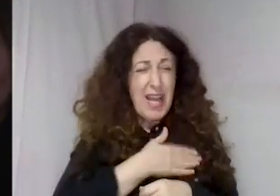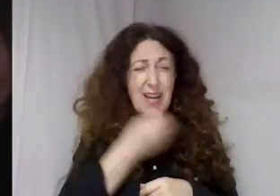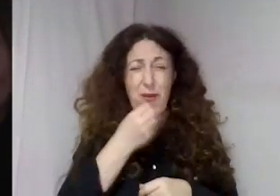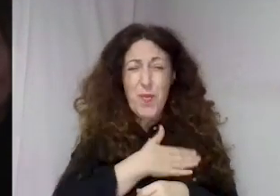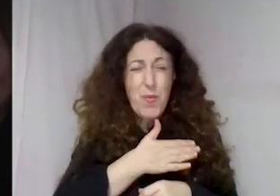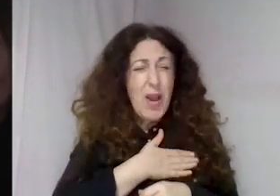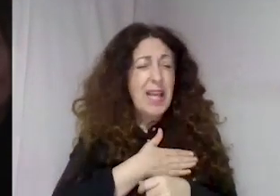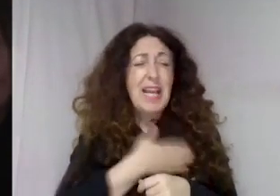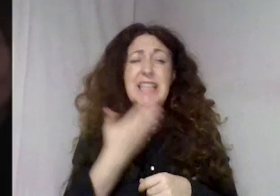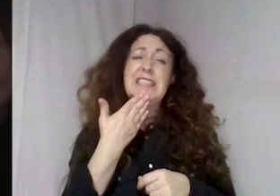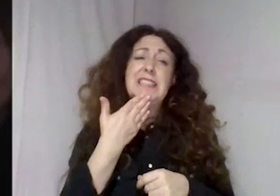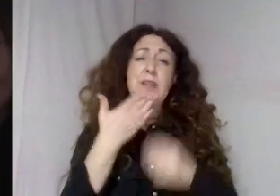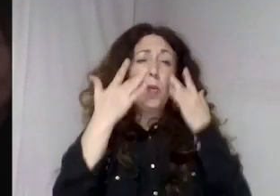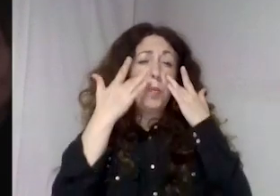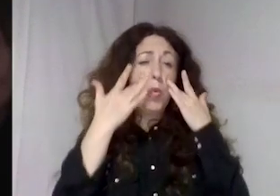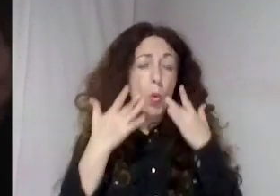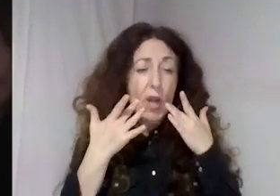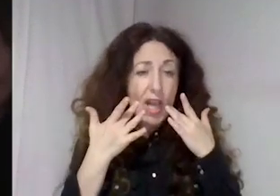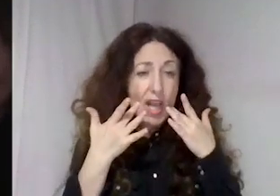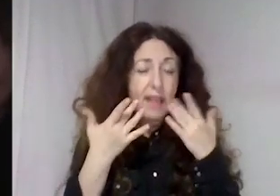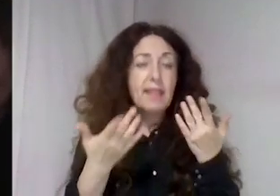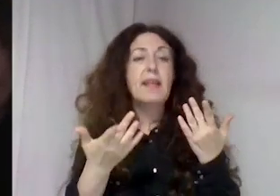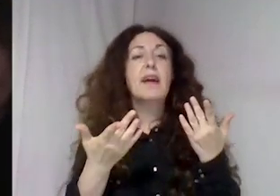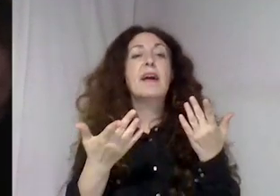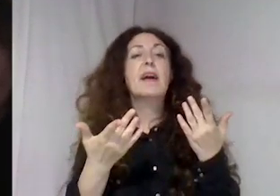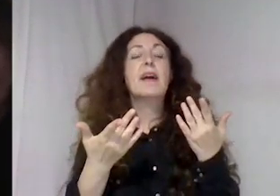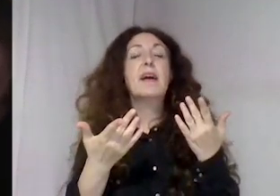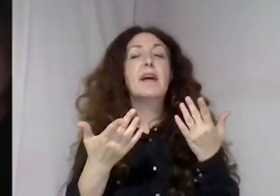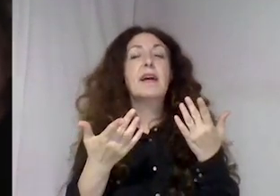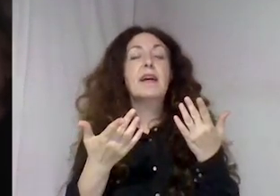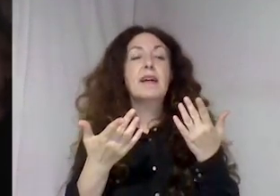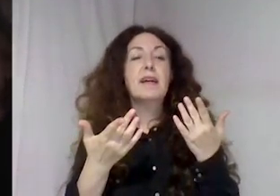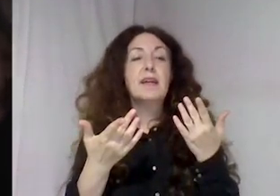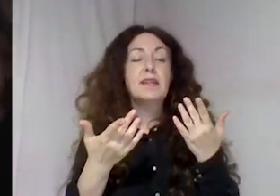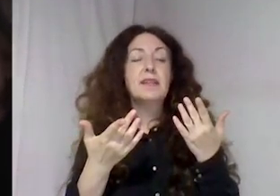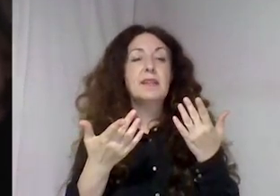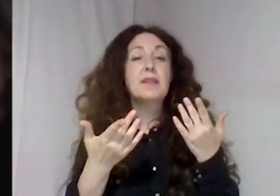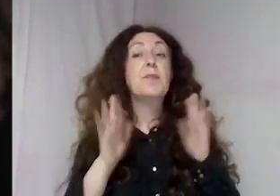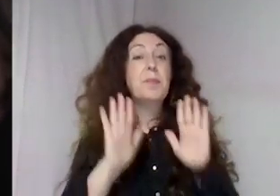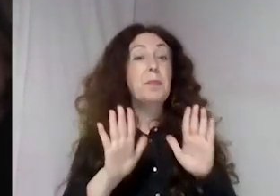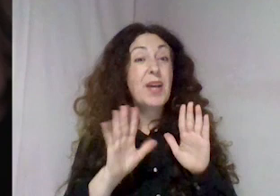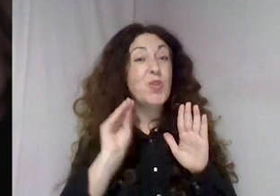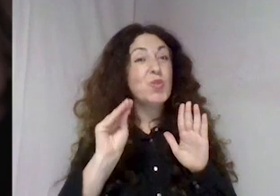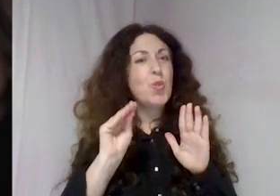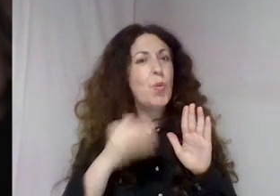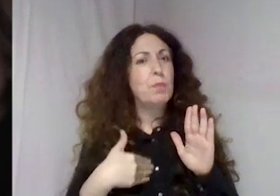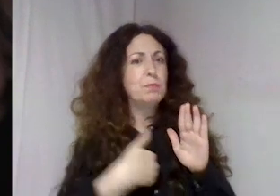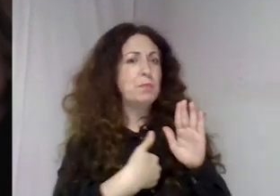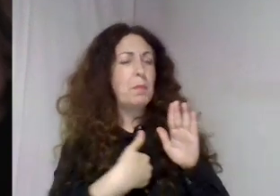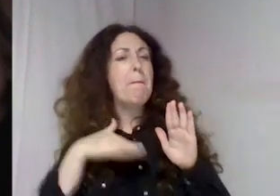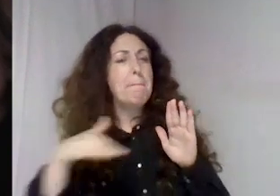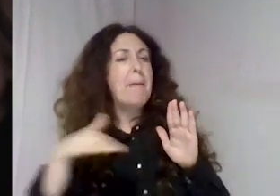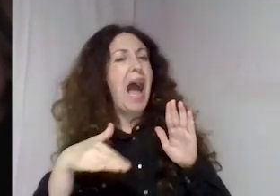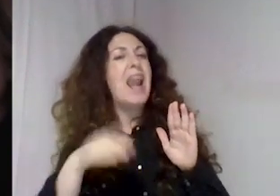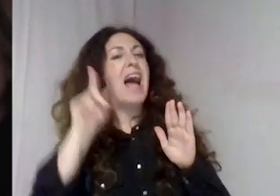del siglo XVII precisamente, que va a la guerra y una bala lo parte por la mitad.